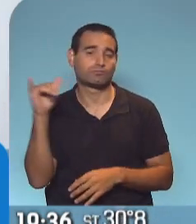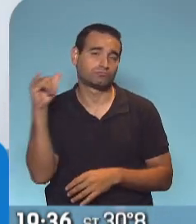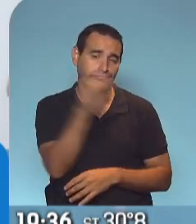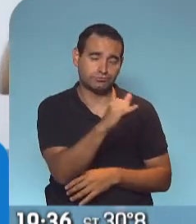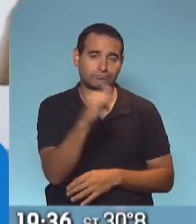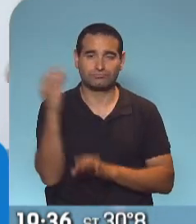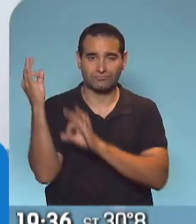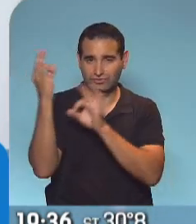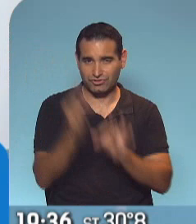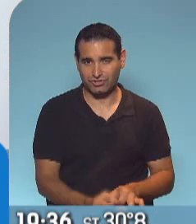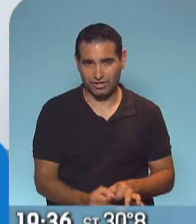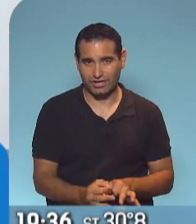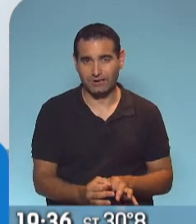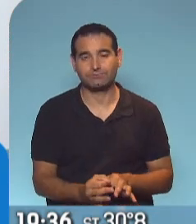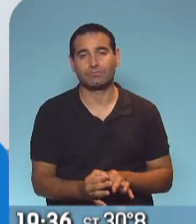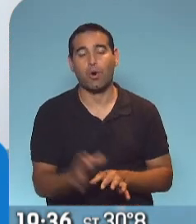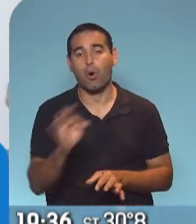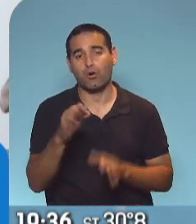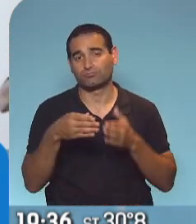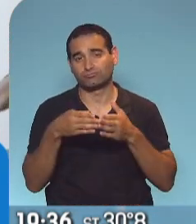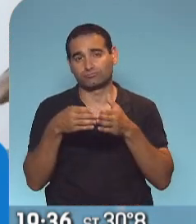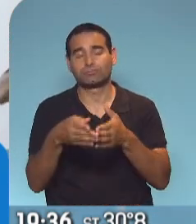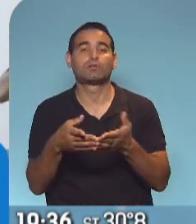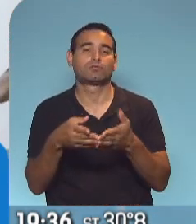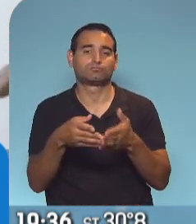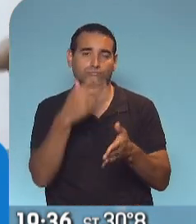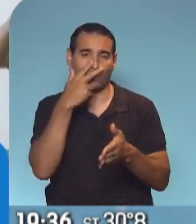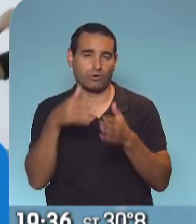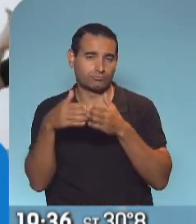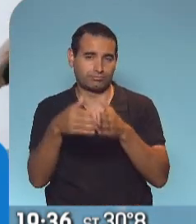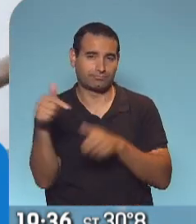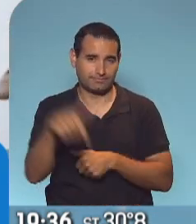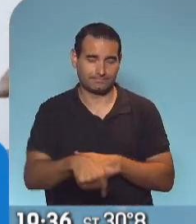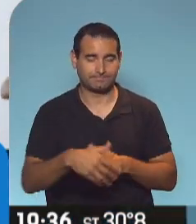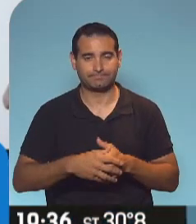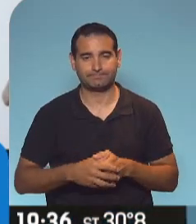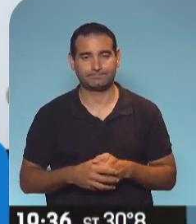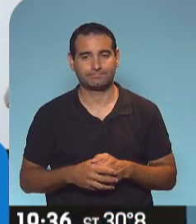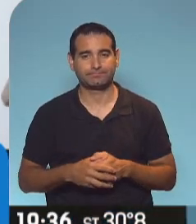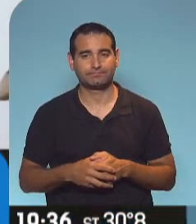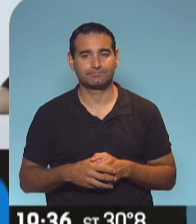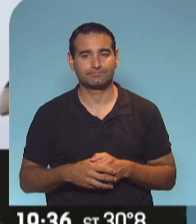llega a los aeropuertos o una embarcación, en el caso de los cruceros, a los puertos argentinos.